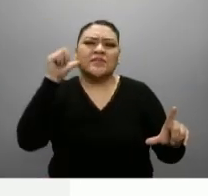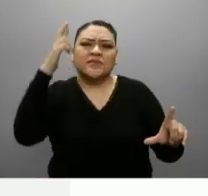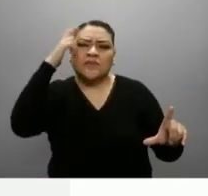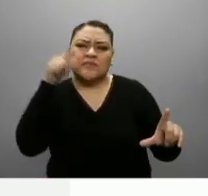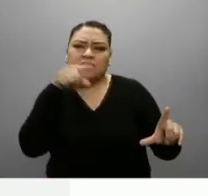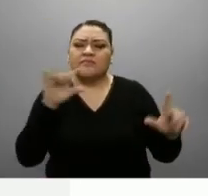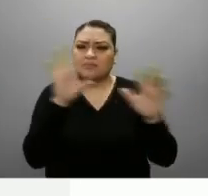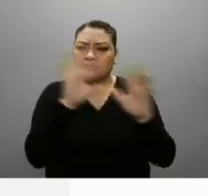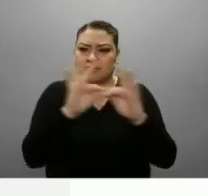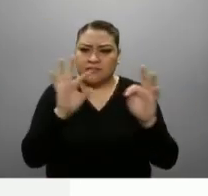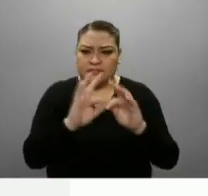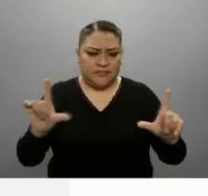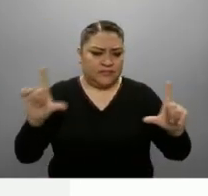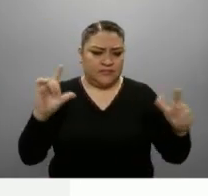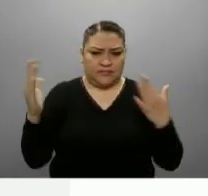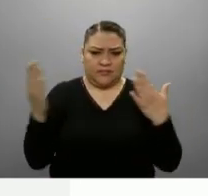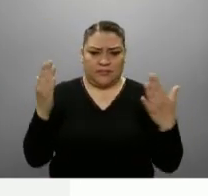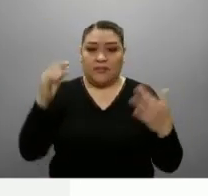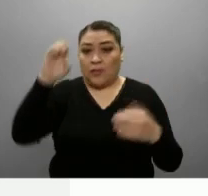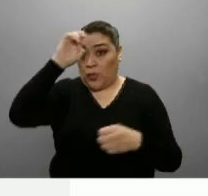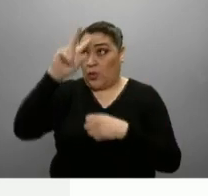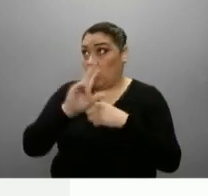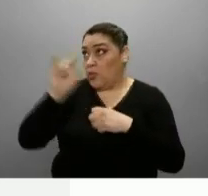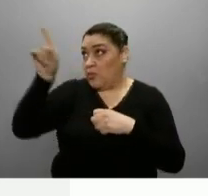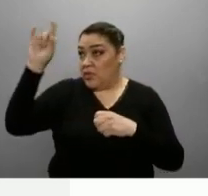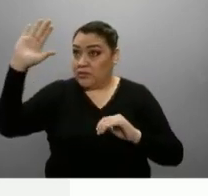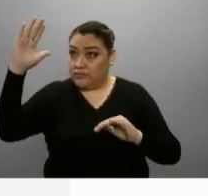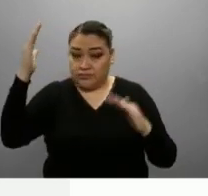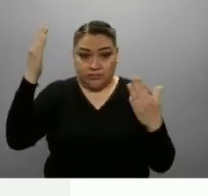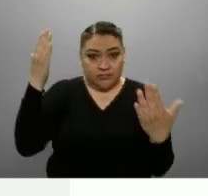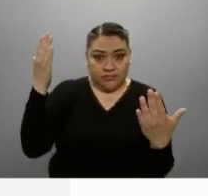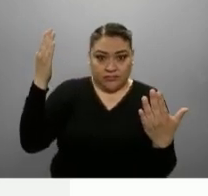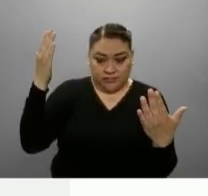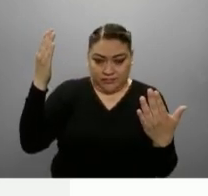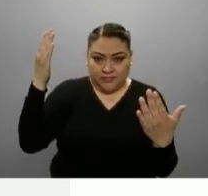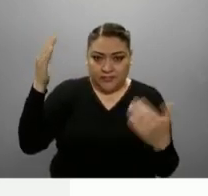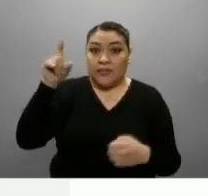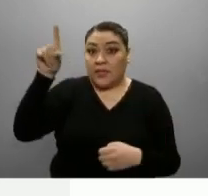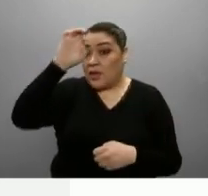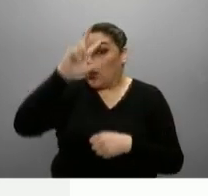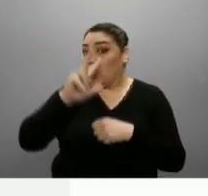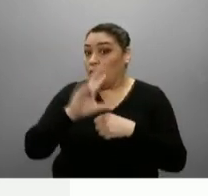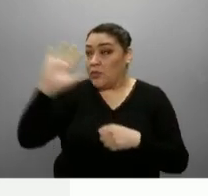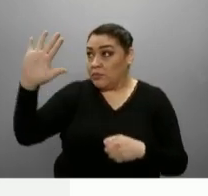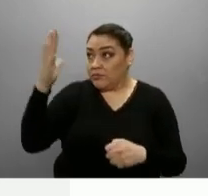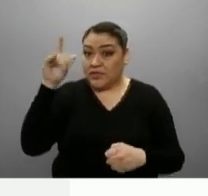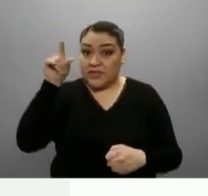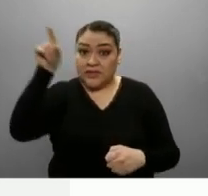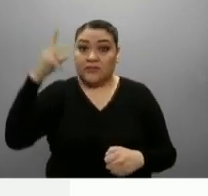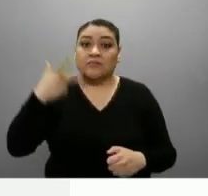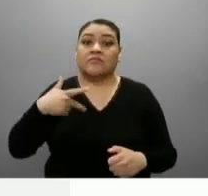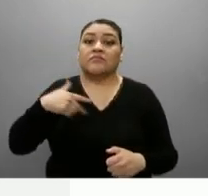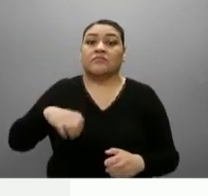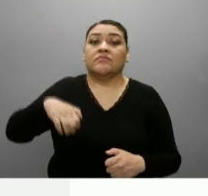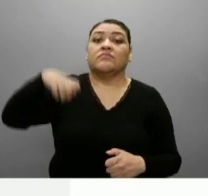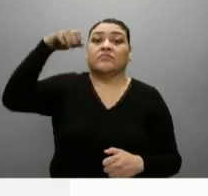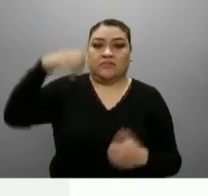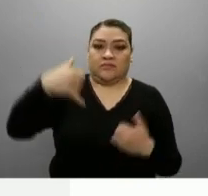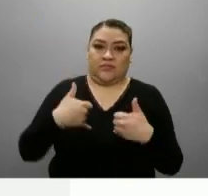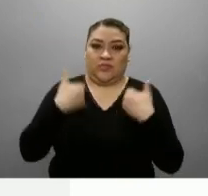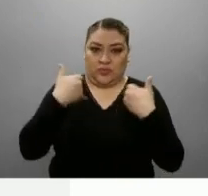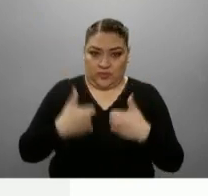este contraste respecto a la región europea, en donde en la región europea claramente las personas